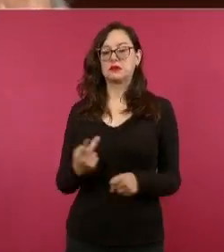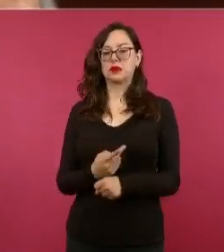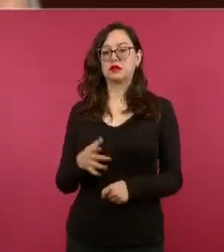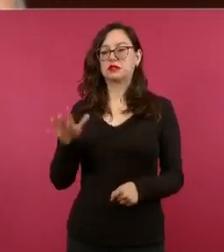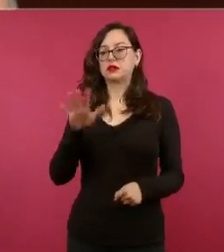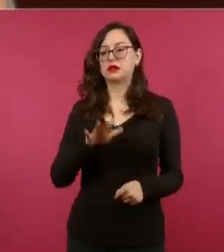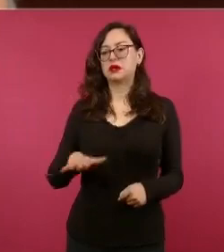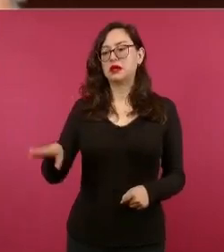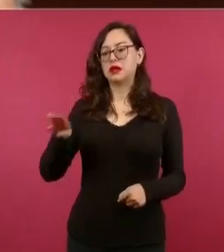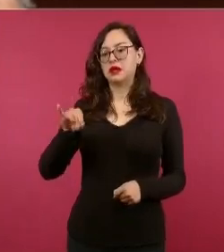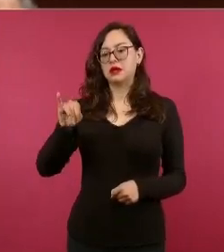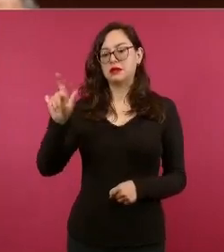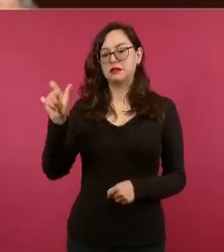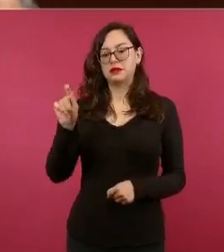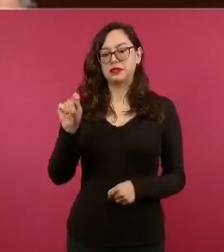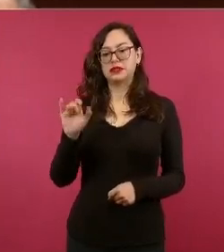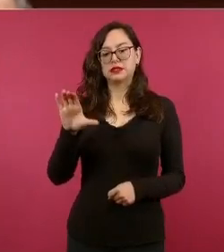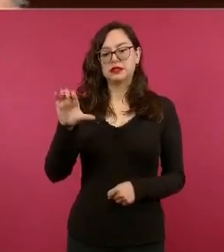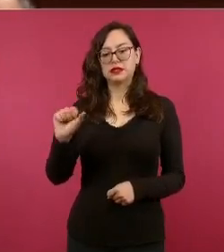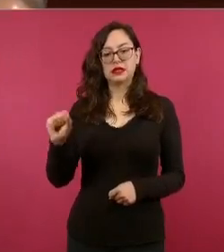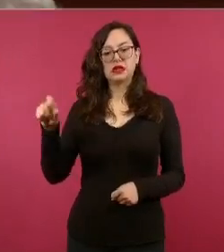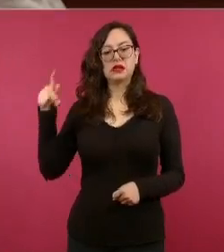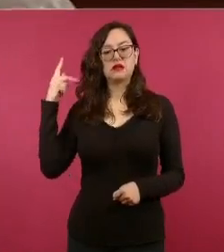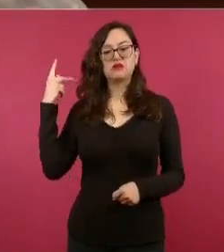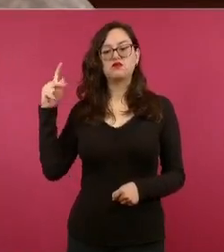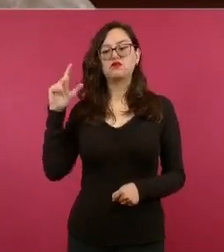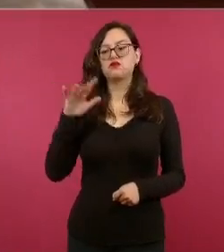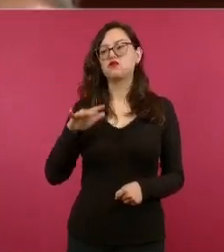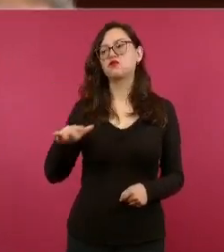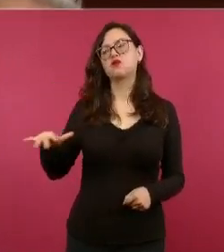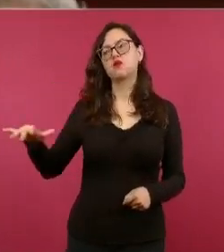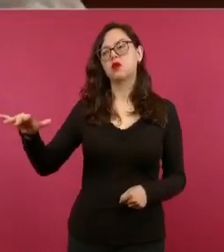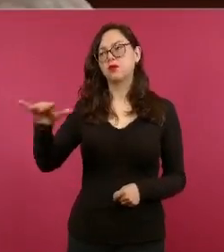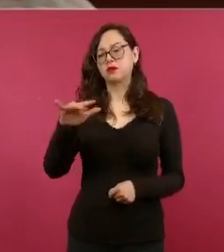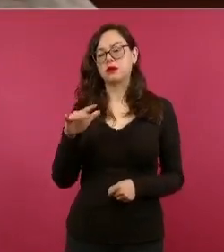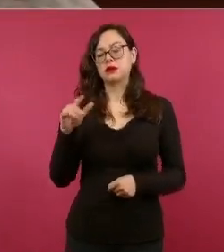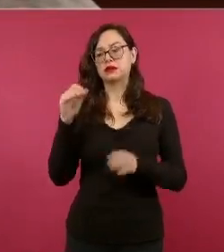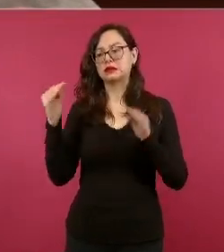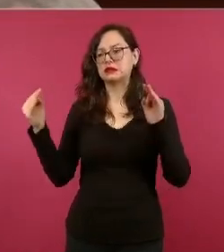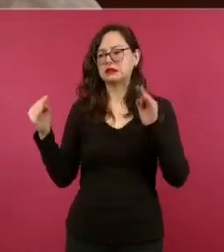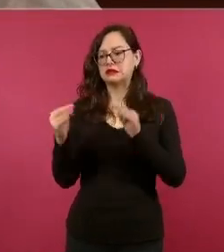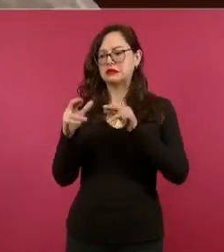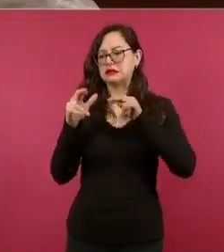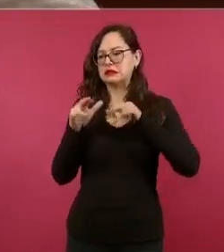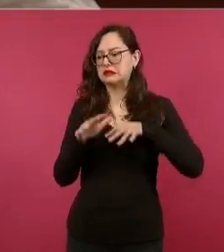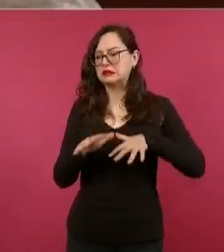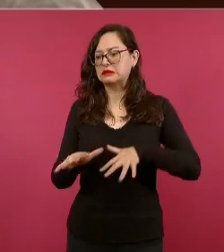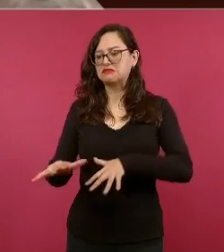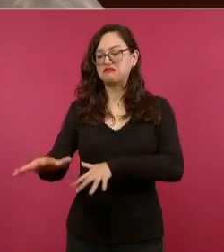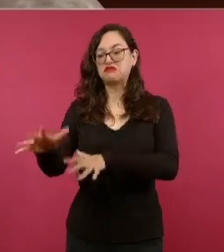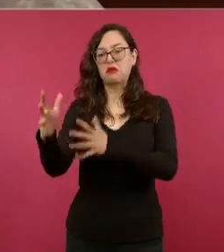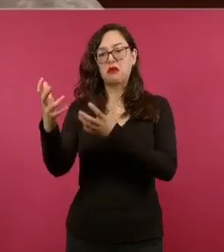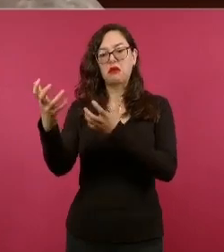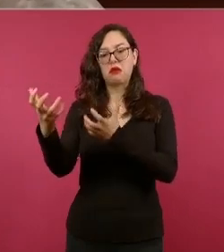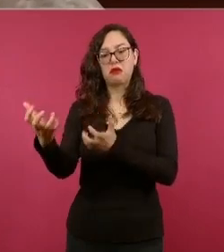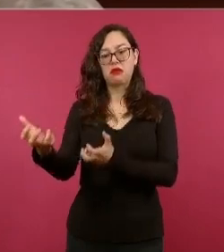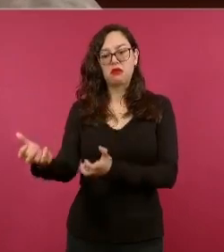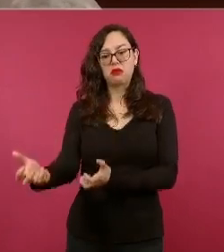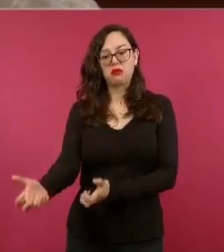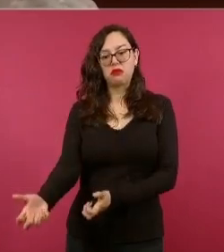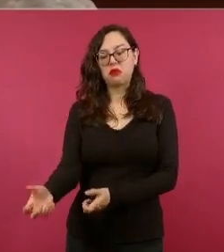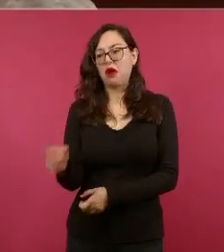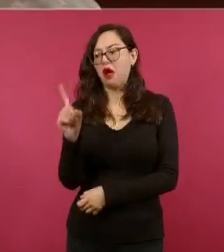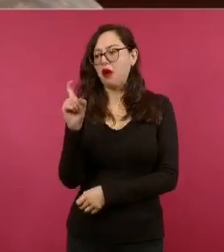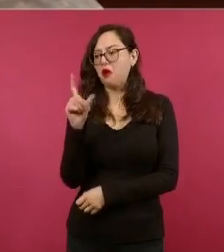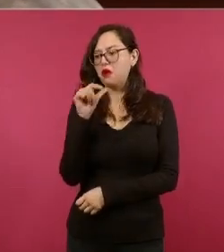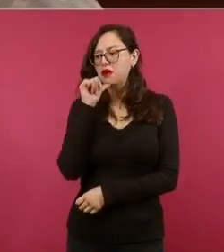poblana. Sucede, presidente, que el llamado río Mixteco se secó, ya no corren las aguas por su cauce y